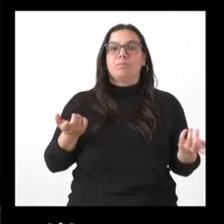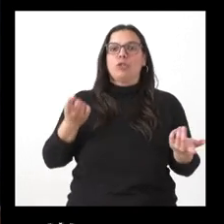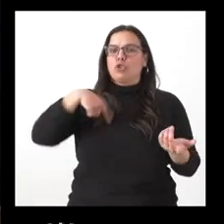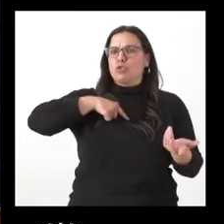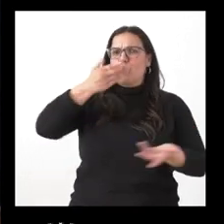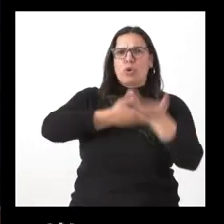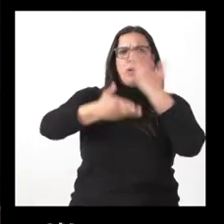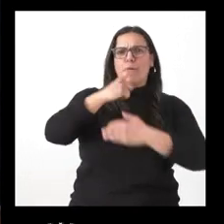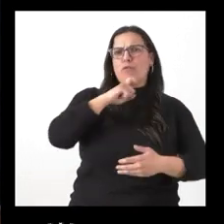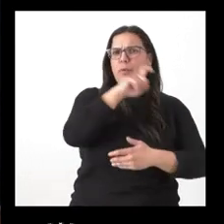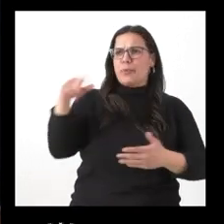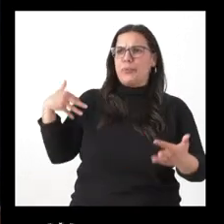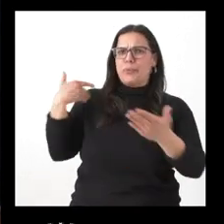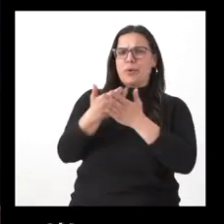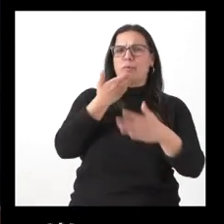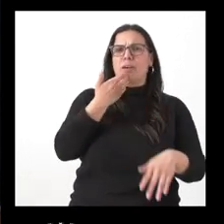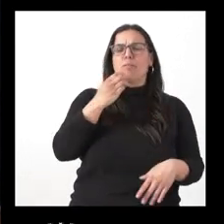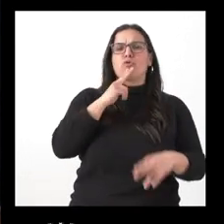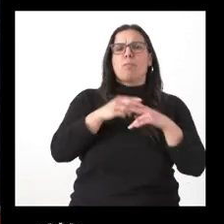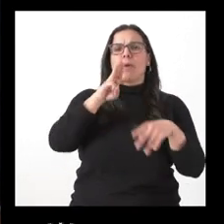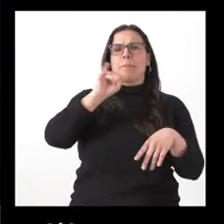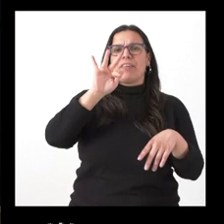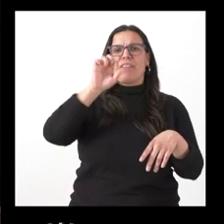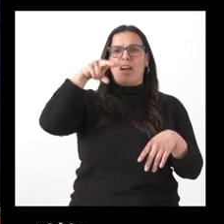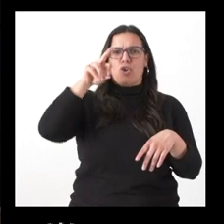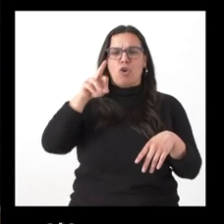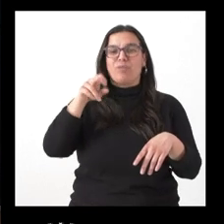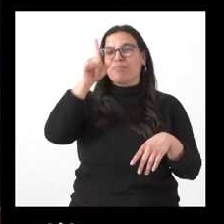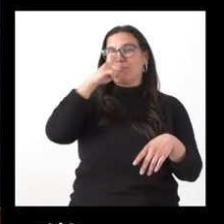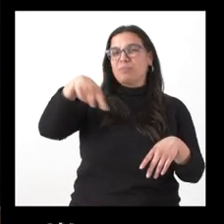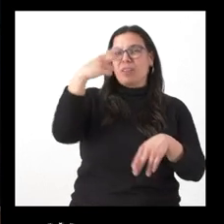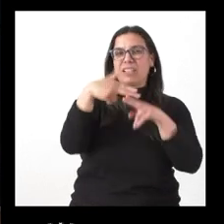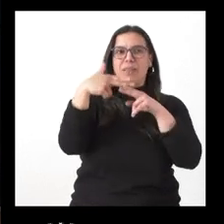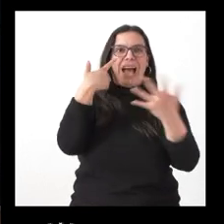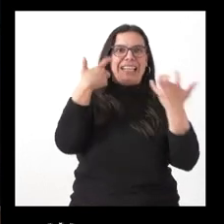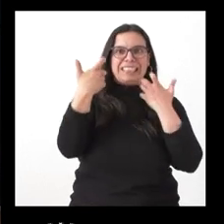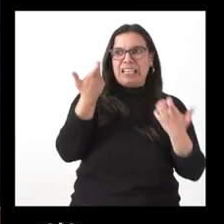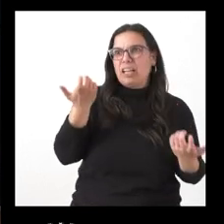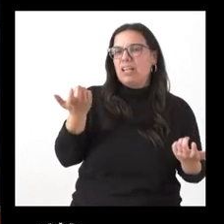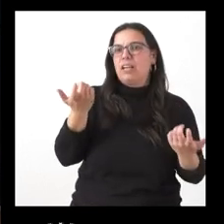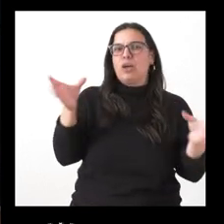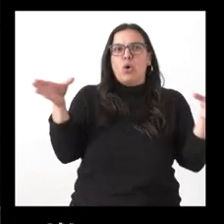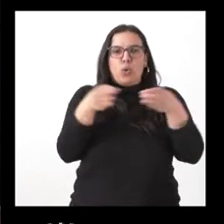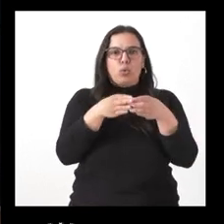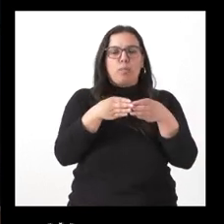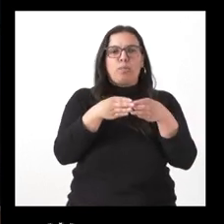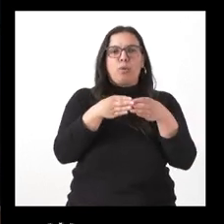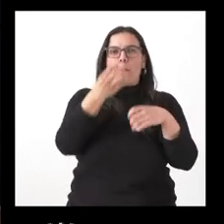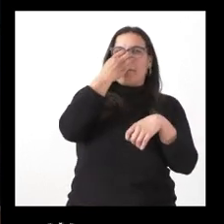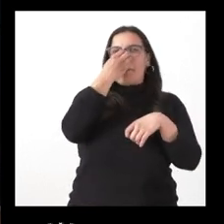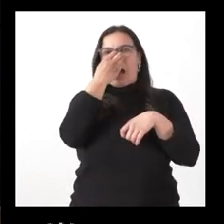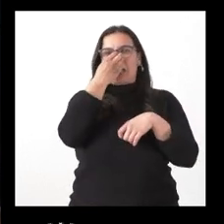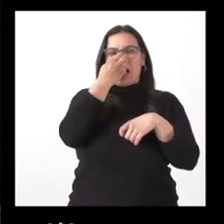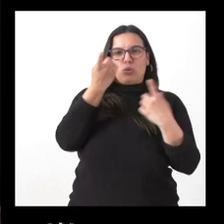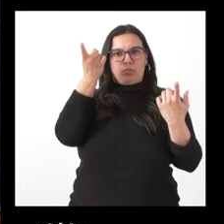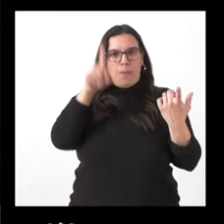con fundaciones como la fundación pifano recordarán ustedes actividades de carácter artístico grupos de payasos que también